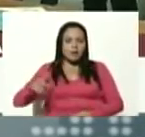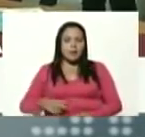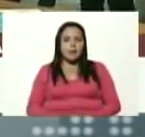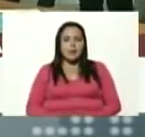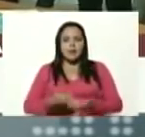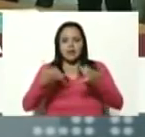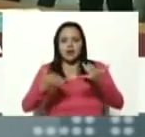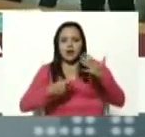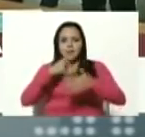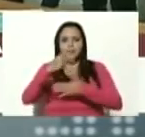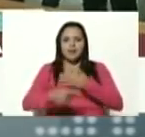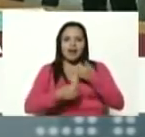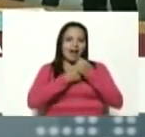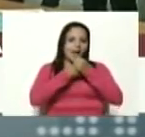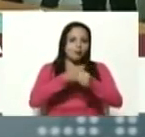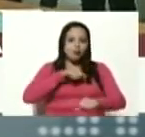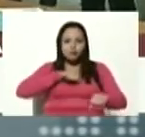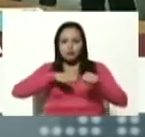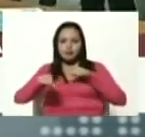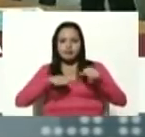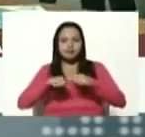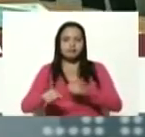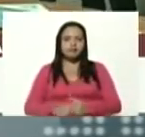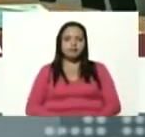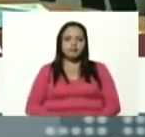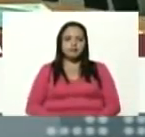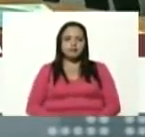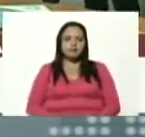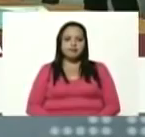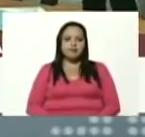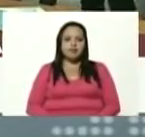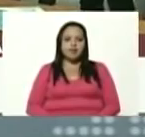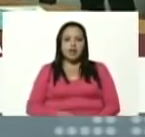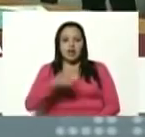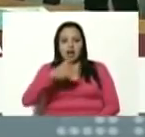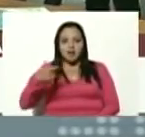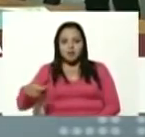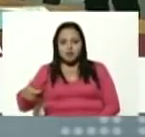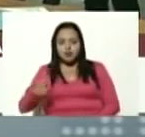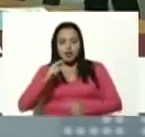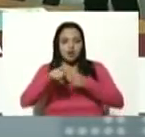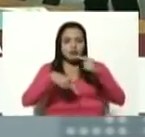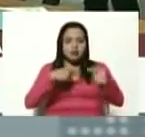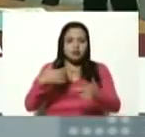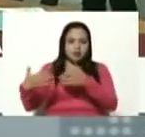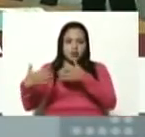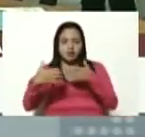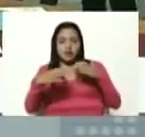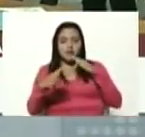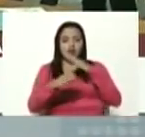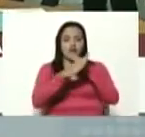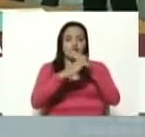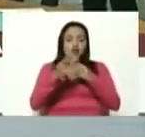con el plan Amor en Acción para las víctimas del bloqueo económico.